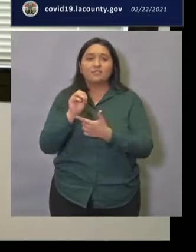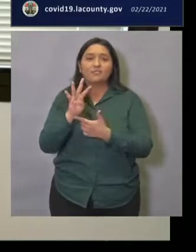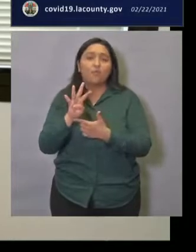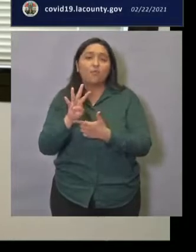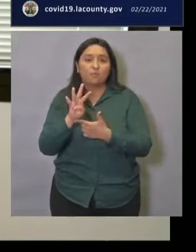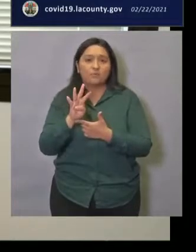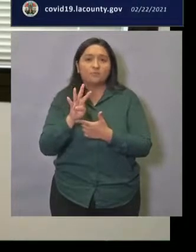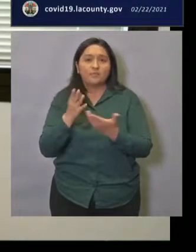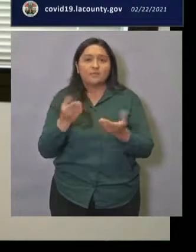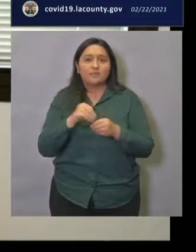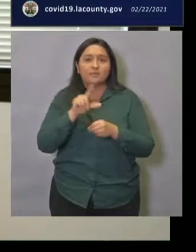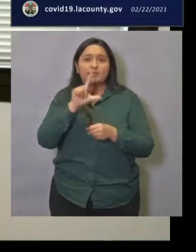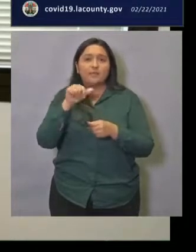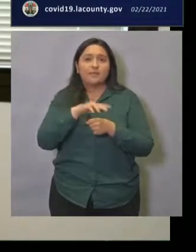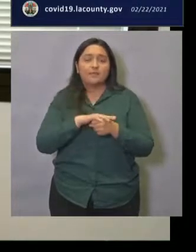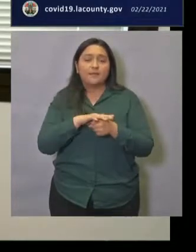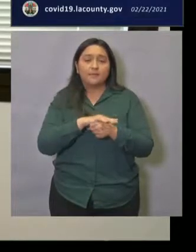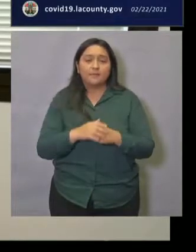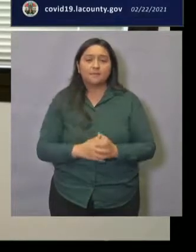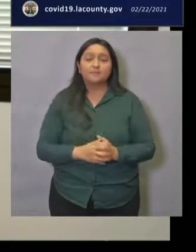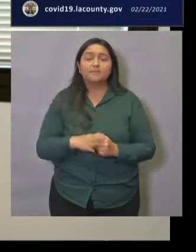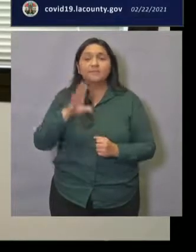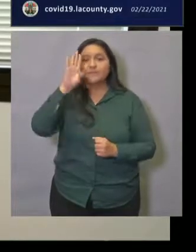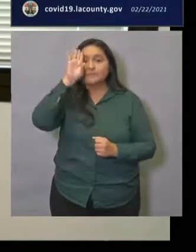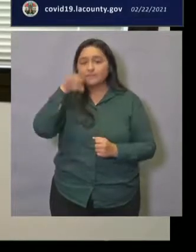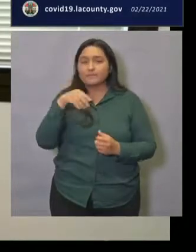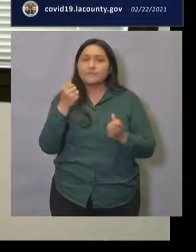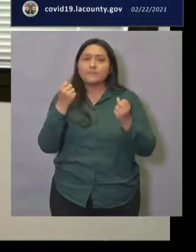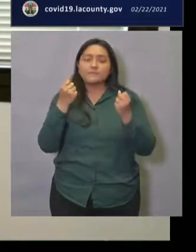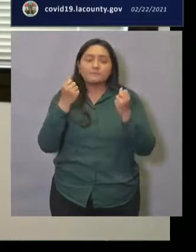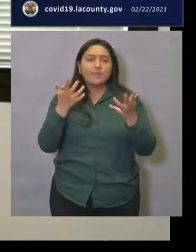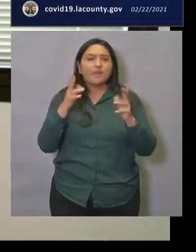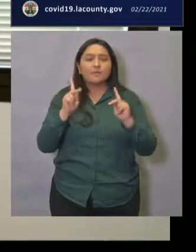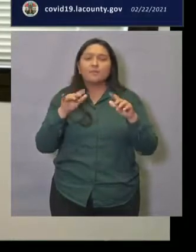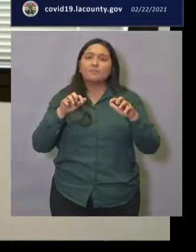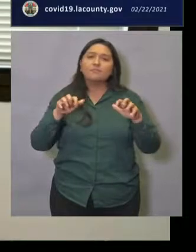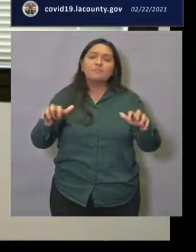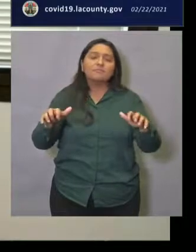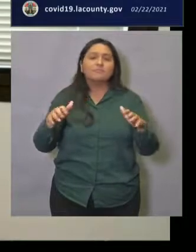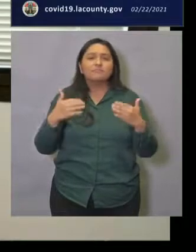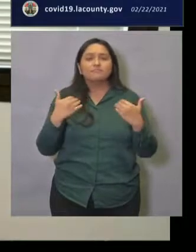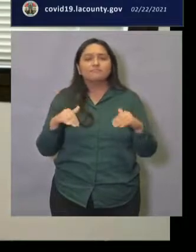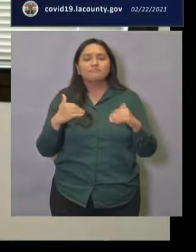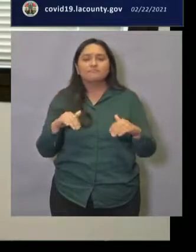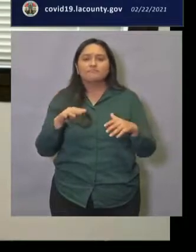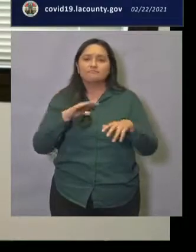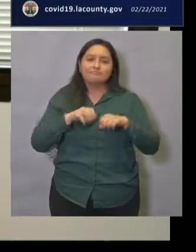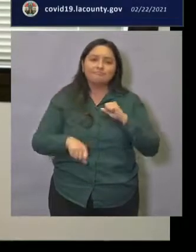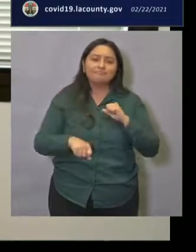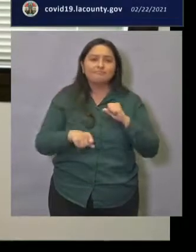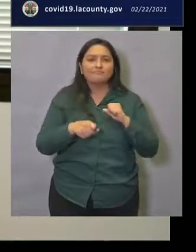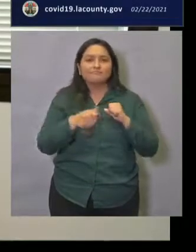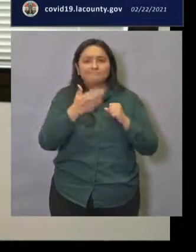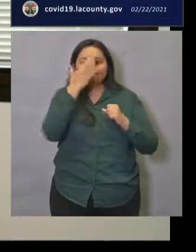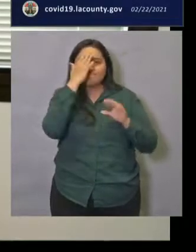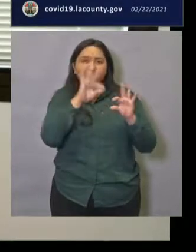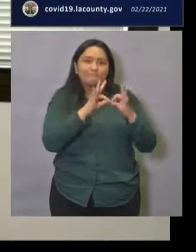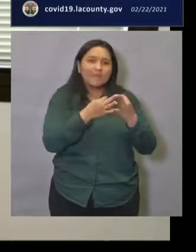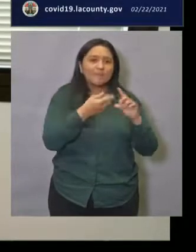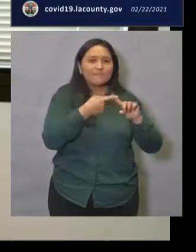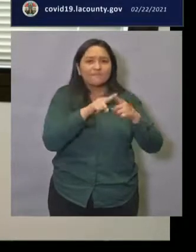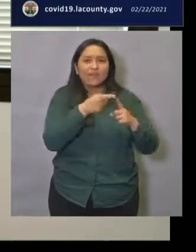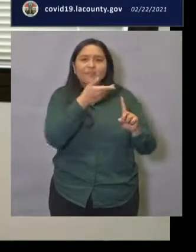19,904. Sabemos que hay muchas personas en todo nuestro condado que están de luto por la pérdida de alguien a causa de